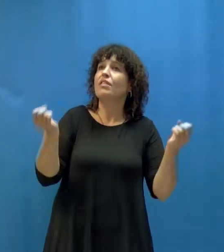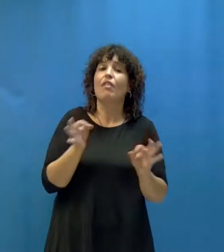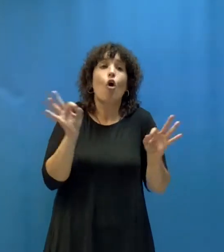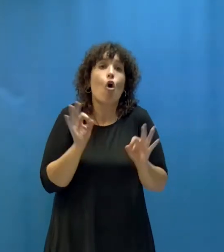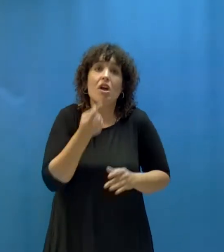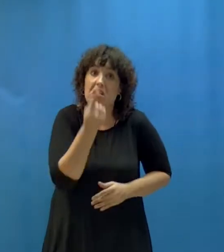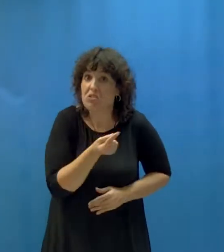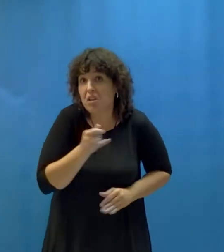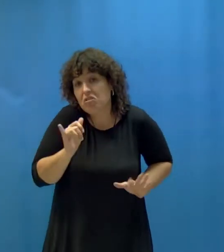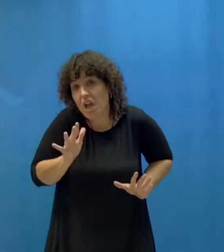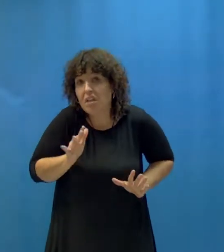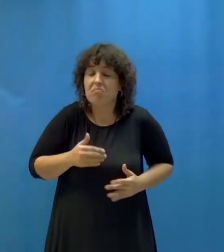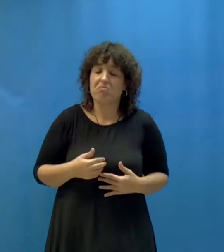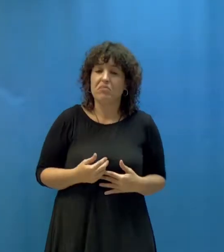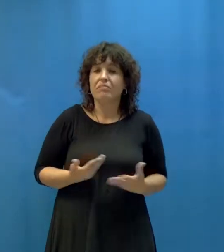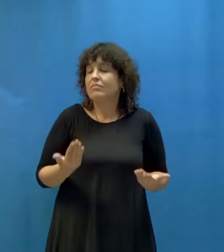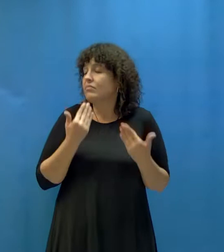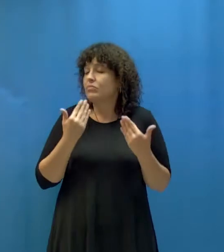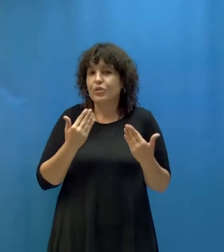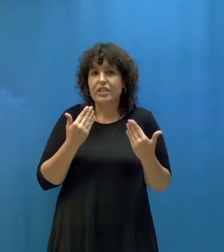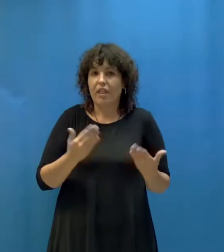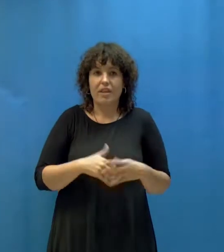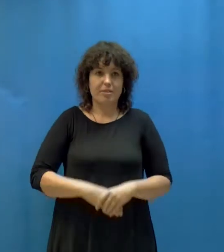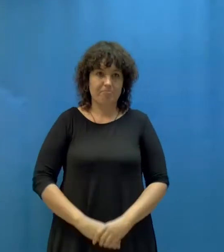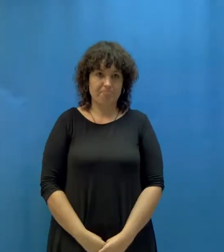bien, pocos. Muchas gracias.